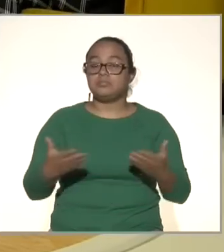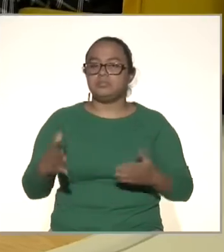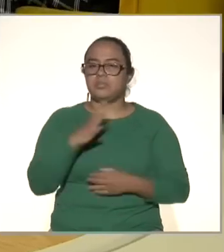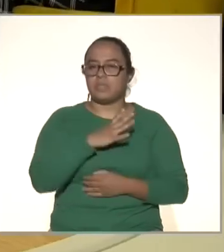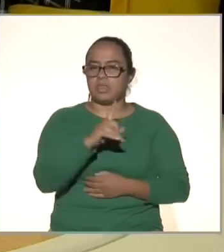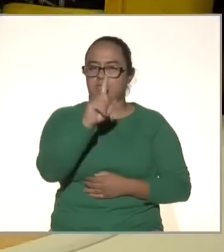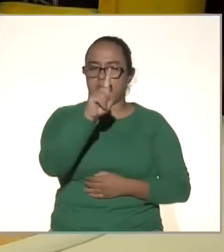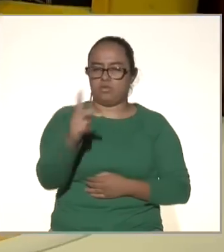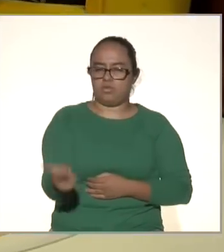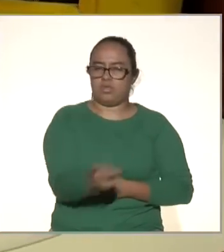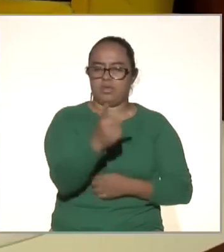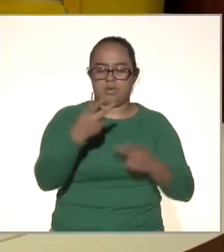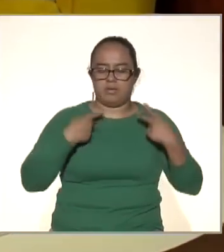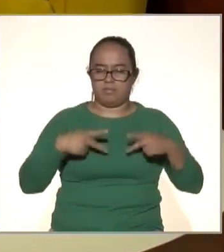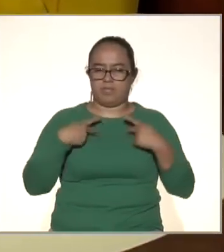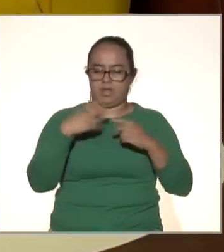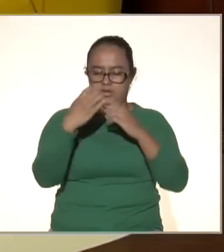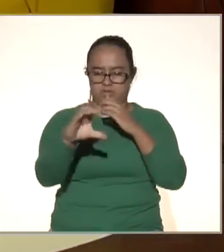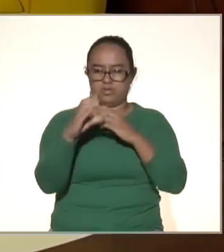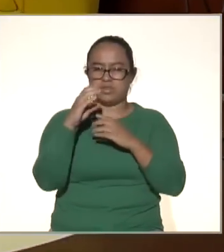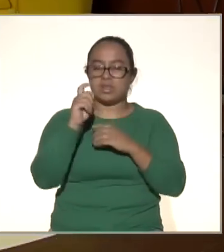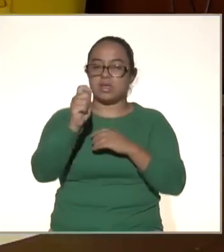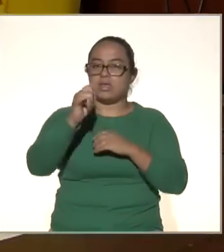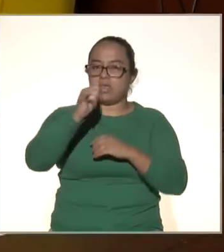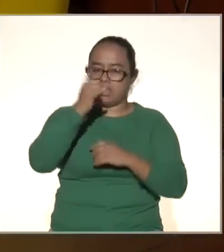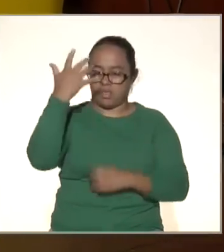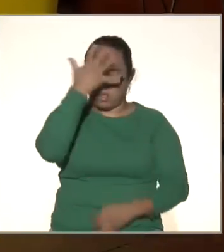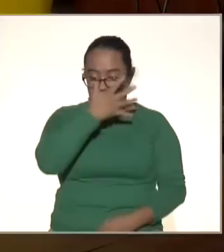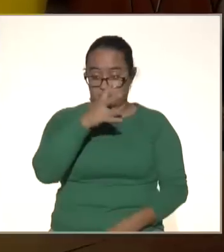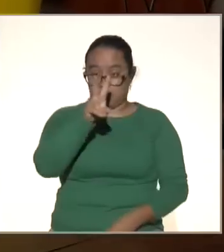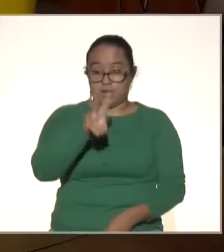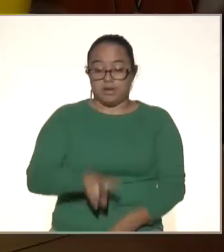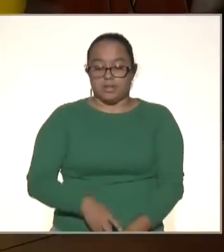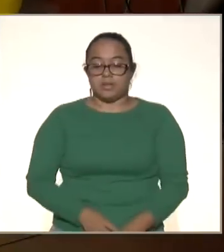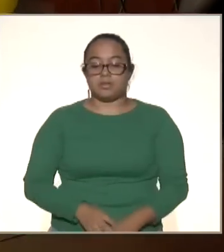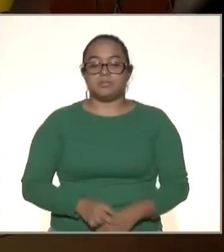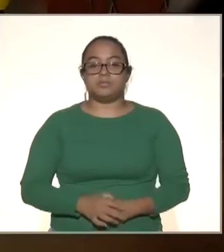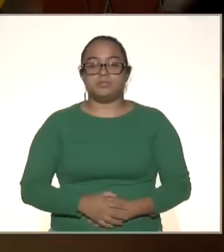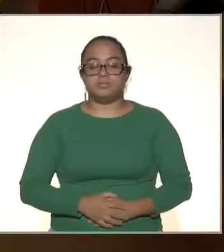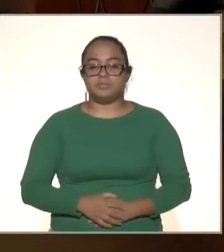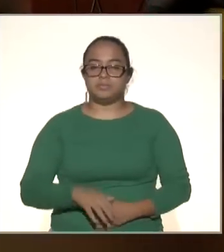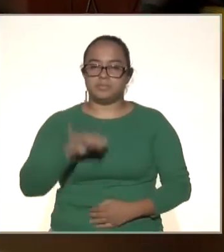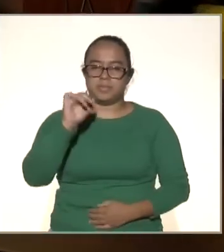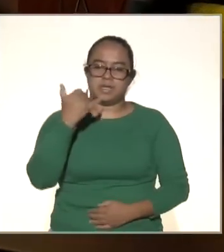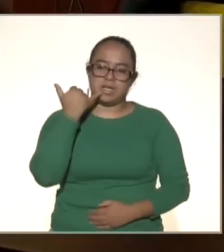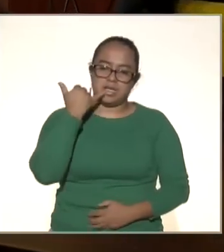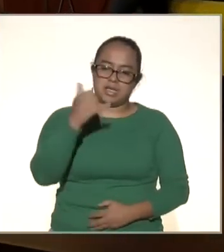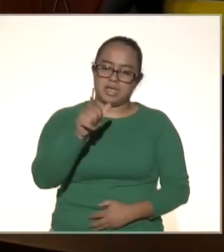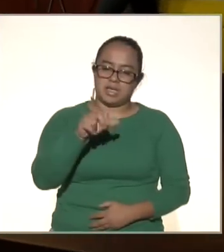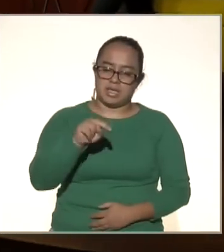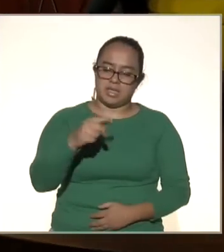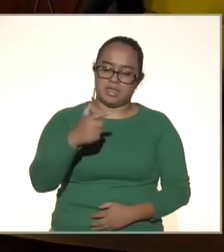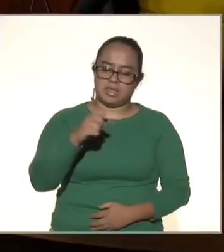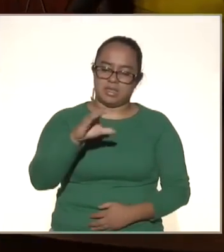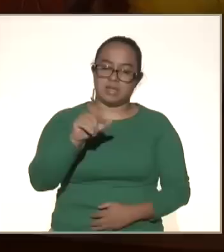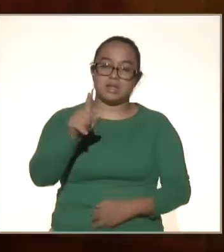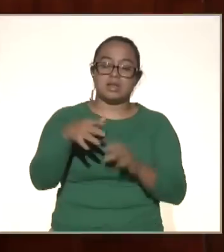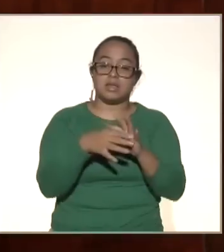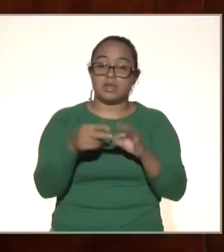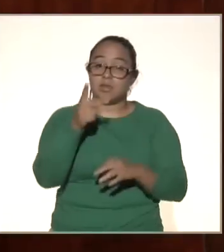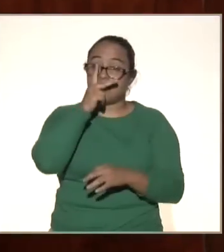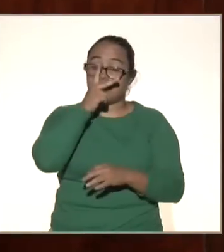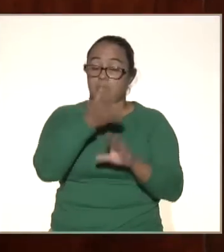una pregunta que nos llegó del público sobre el alcoholismo, ¿correcto? Sí. Bueno, fue una llamada de Angélica. Ella nos dice, mi padre